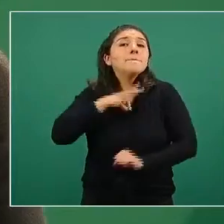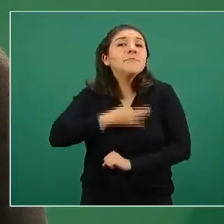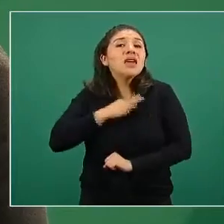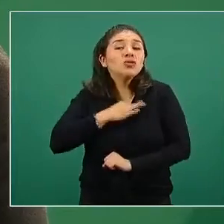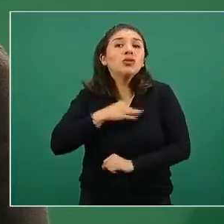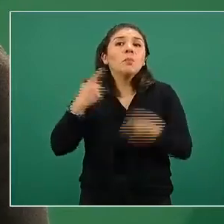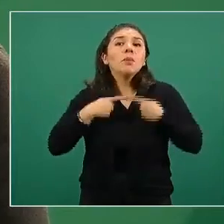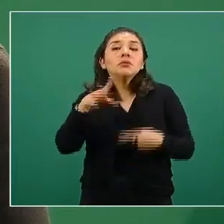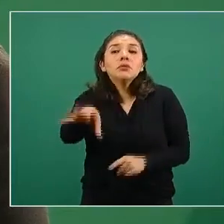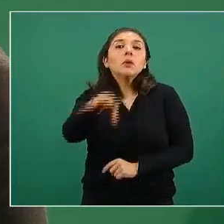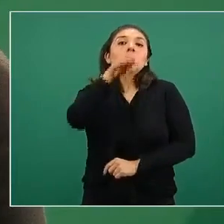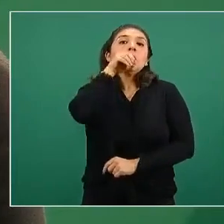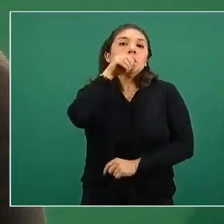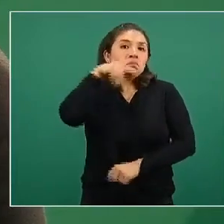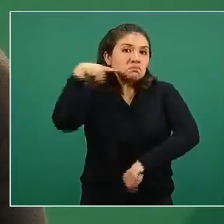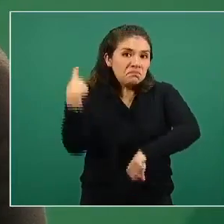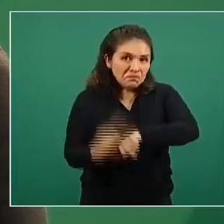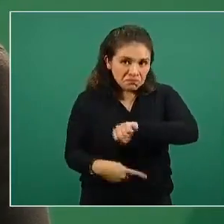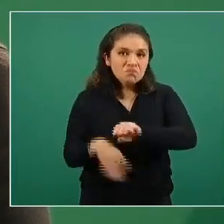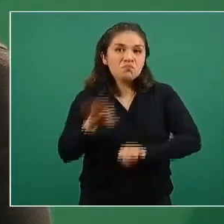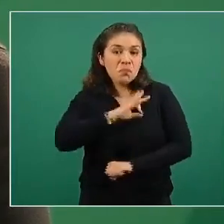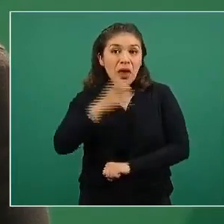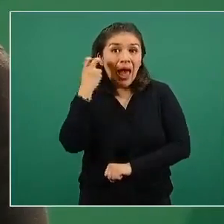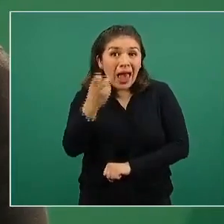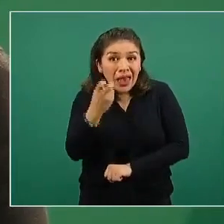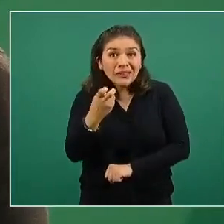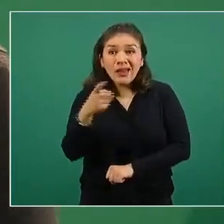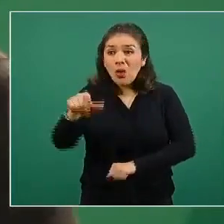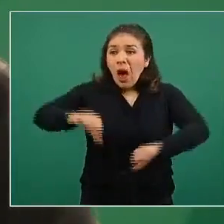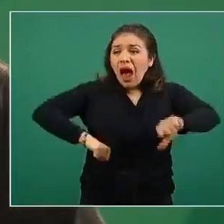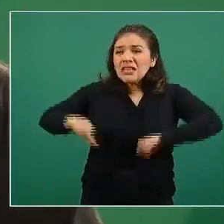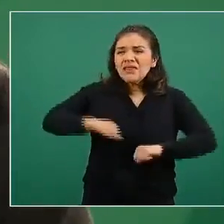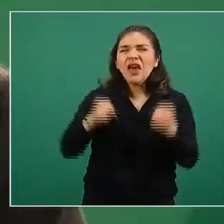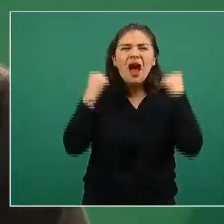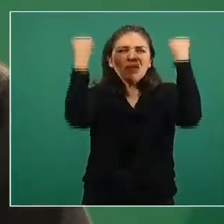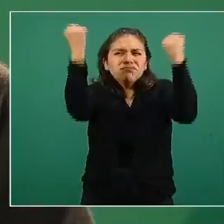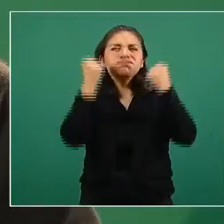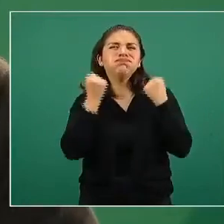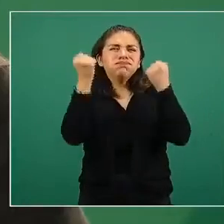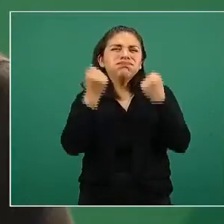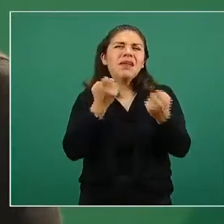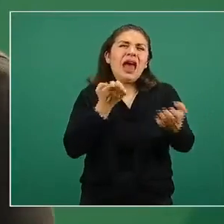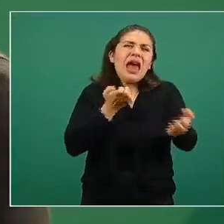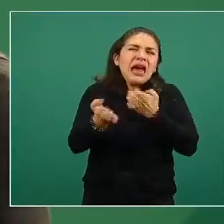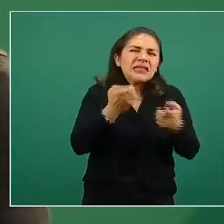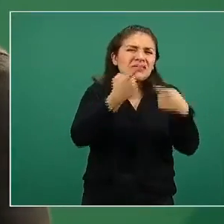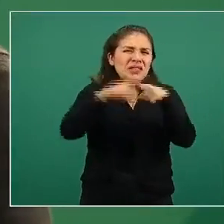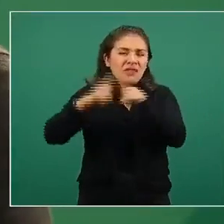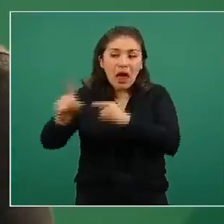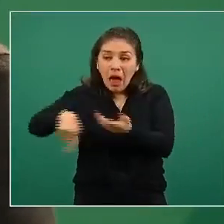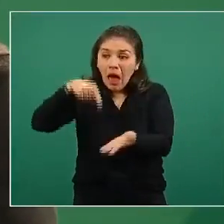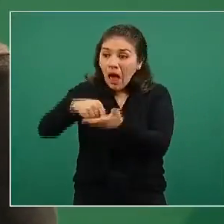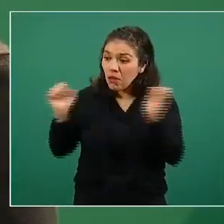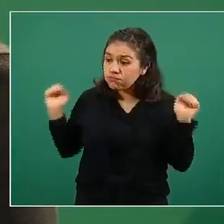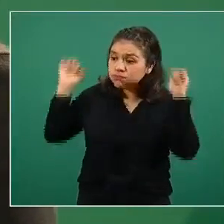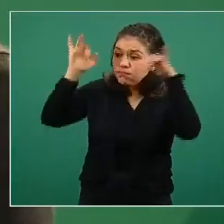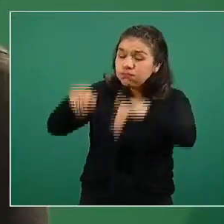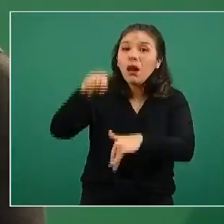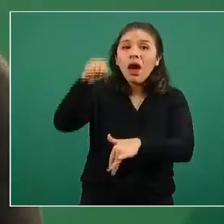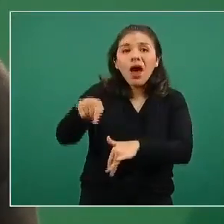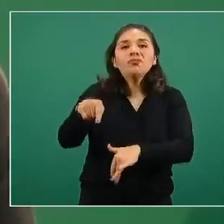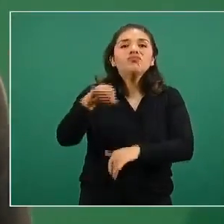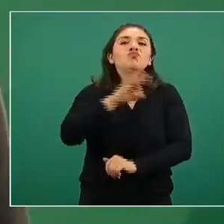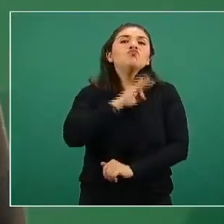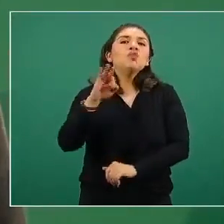portan, y entonces si estamos sometidos a este tipo de actividades y estamos en espacios cerrados o congregados, pues lógicamente